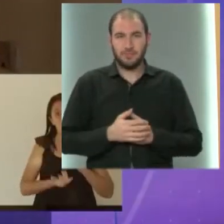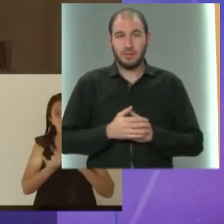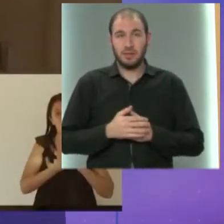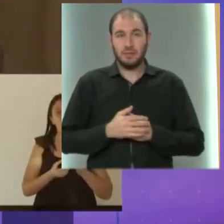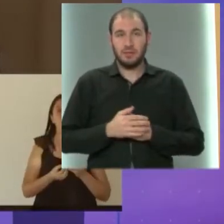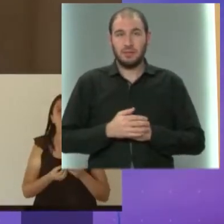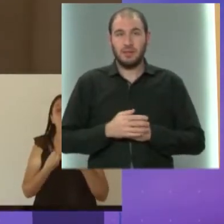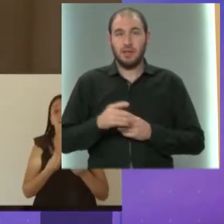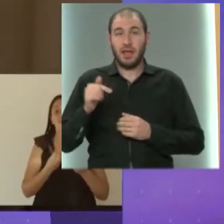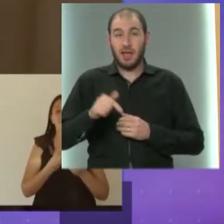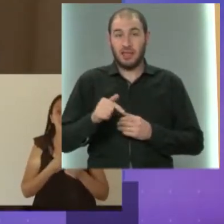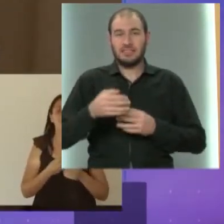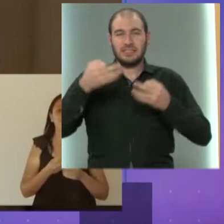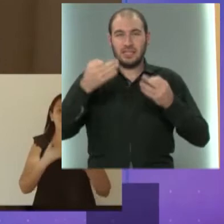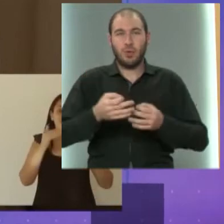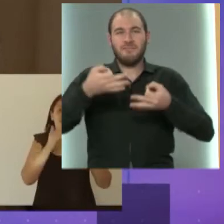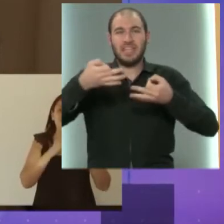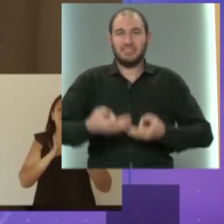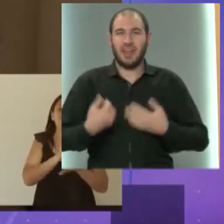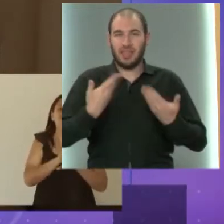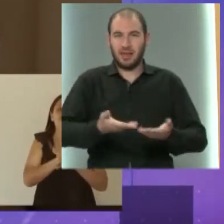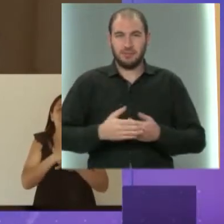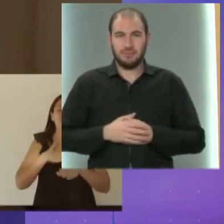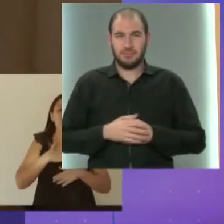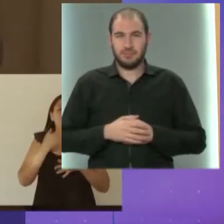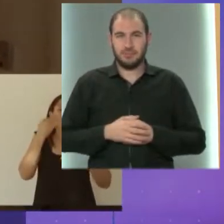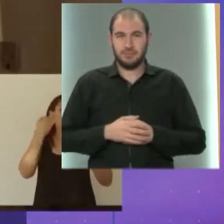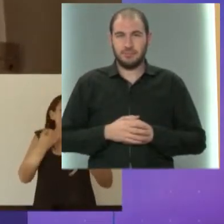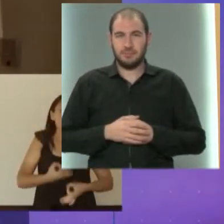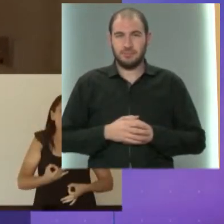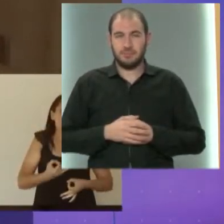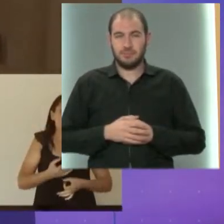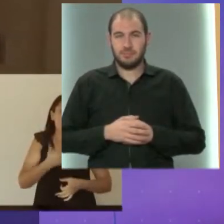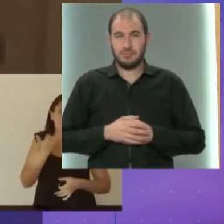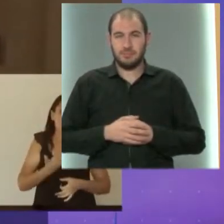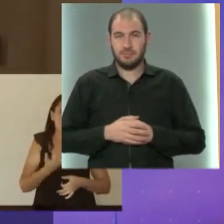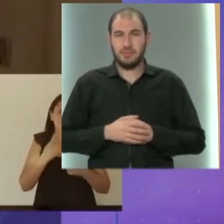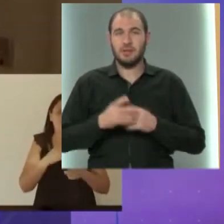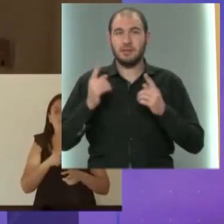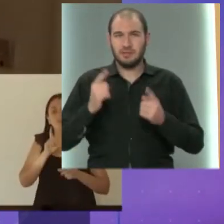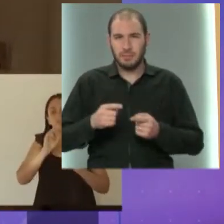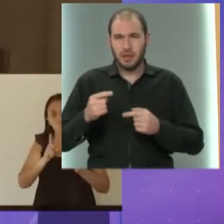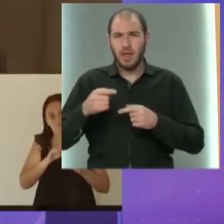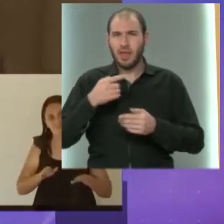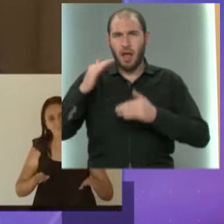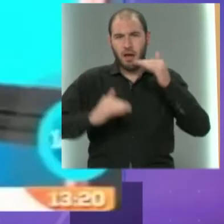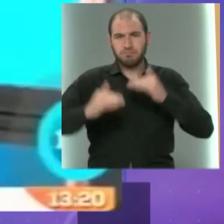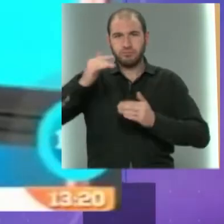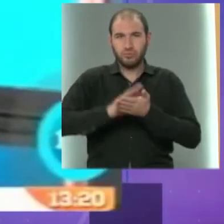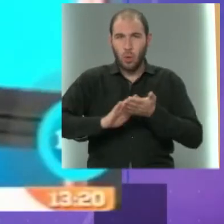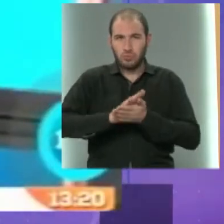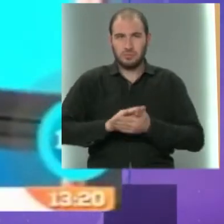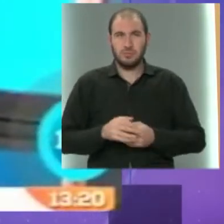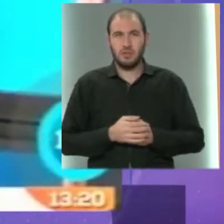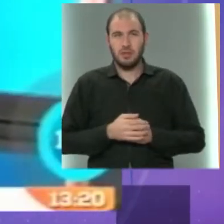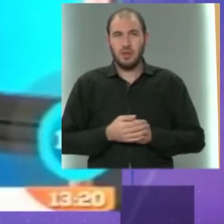que le puede asegurar un bienestar, que viene también a desandar algunas desigualdades. Un nuevo